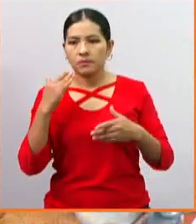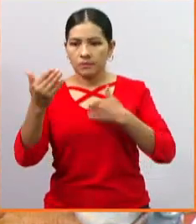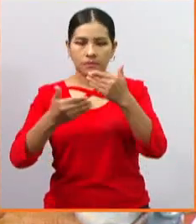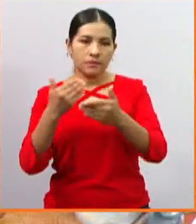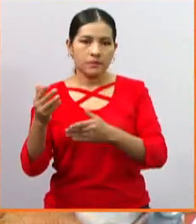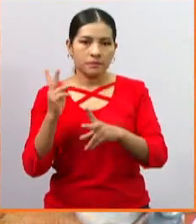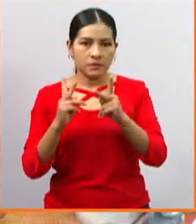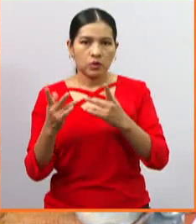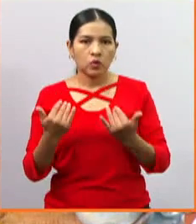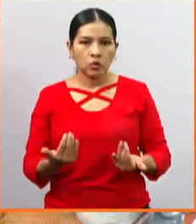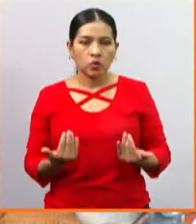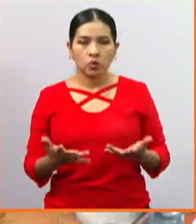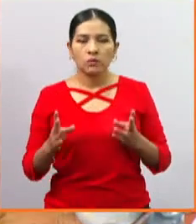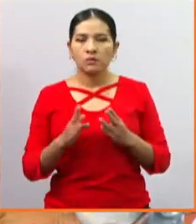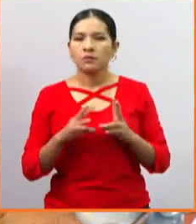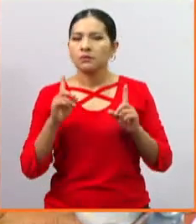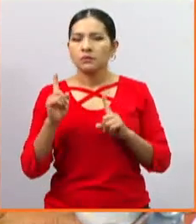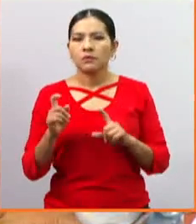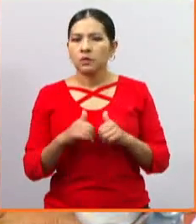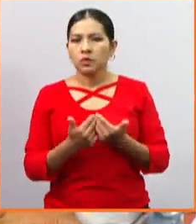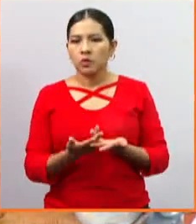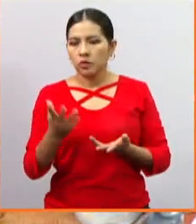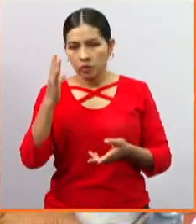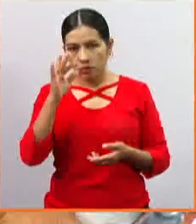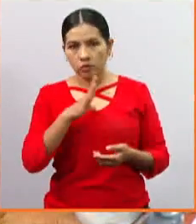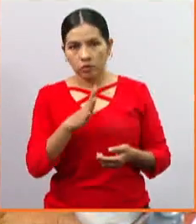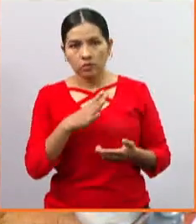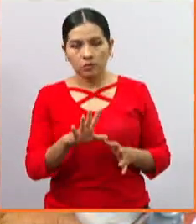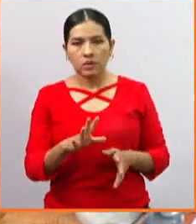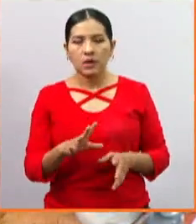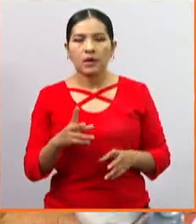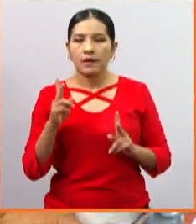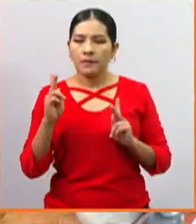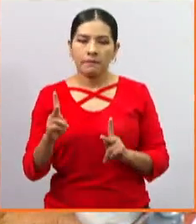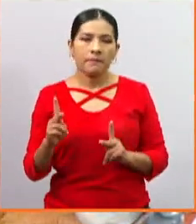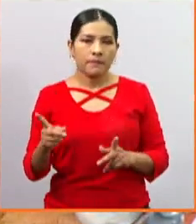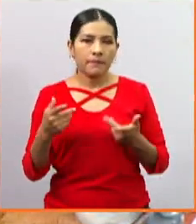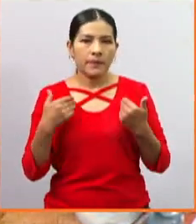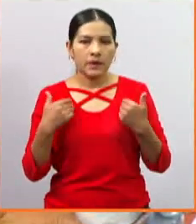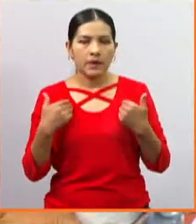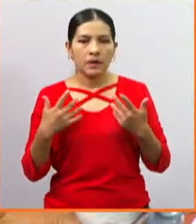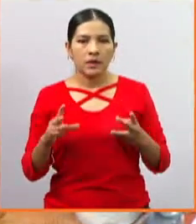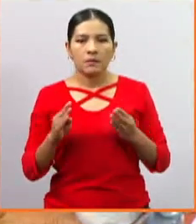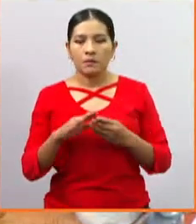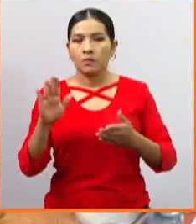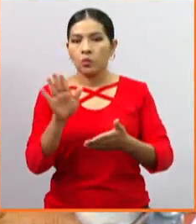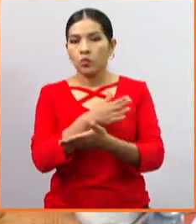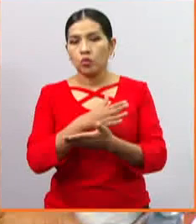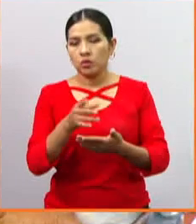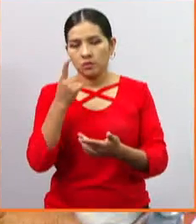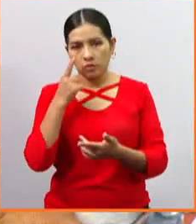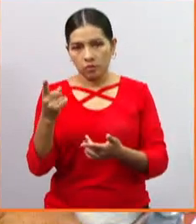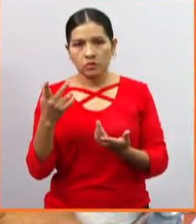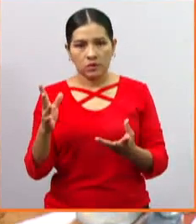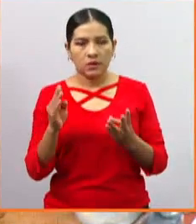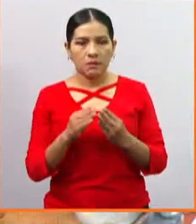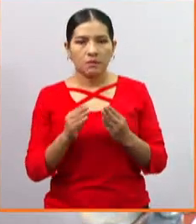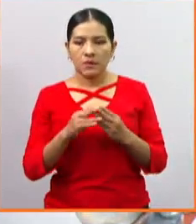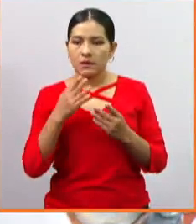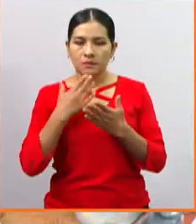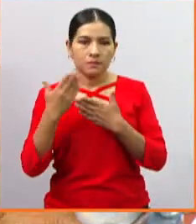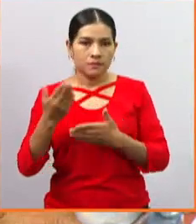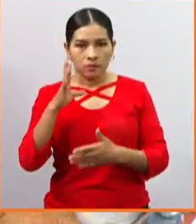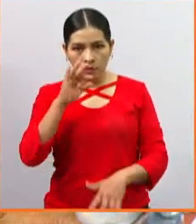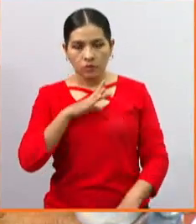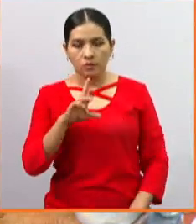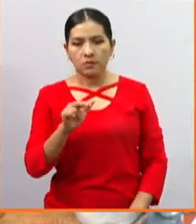hoy. Ahora también de manteles largos, porque estamos con una persona que tiene una trayectoria en la música tremenda. Quiero dar la bienvenida, por favor, Ramiro